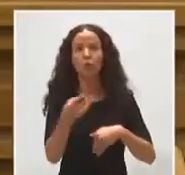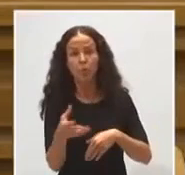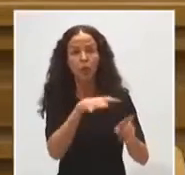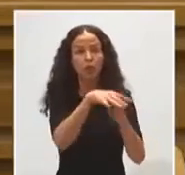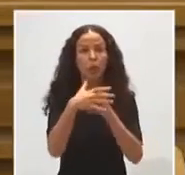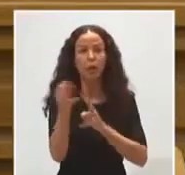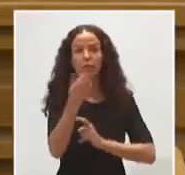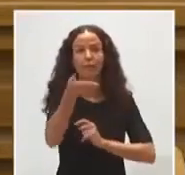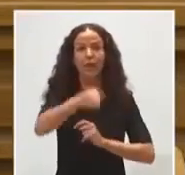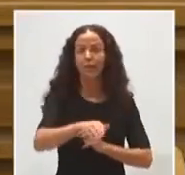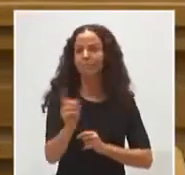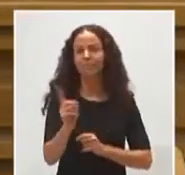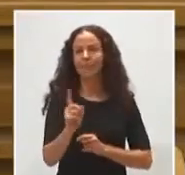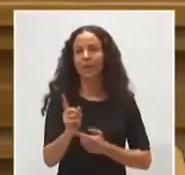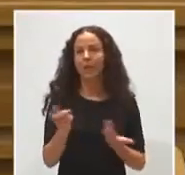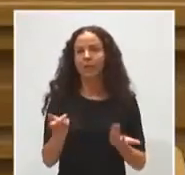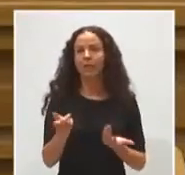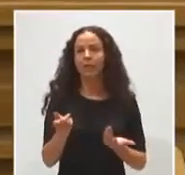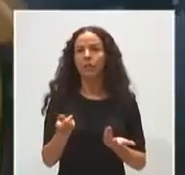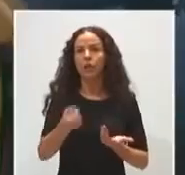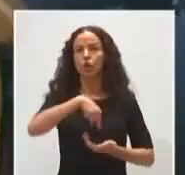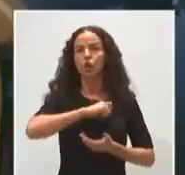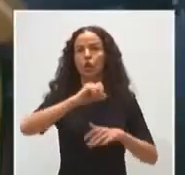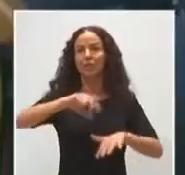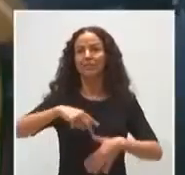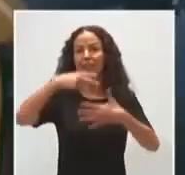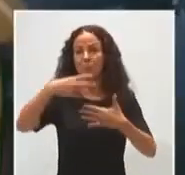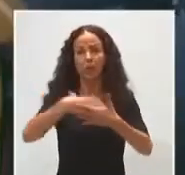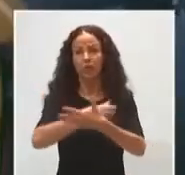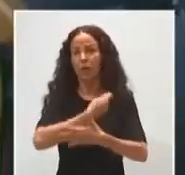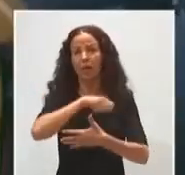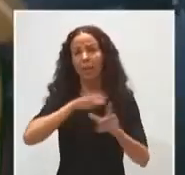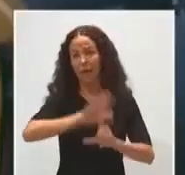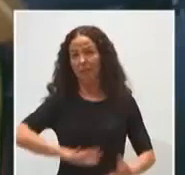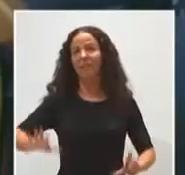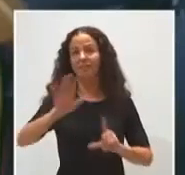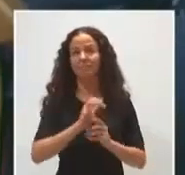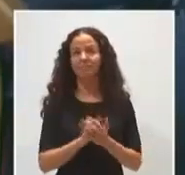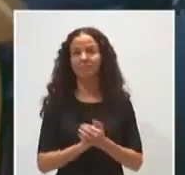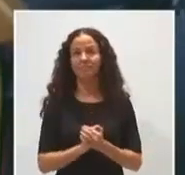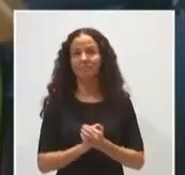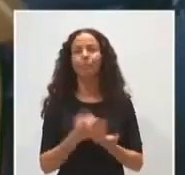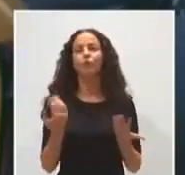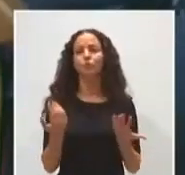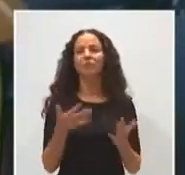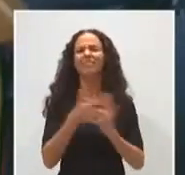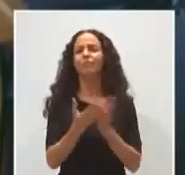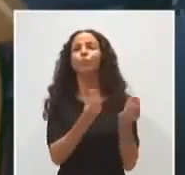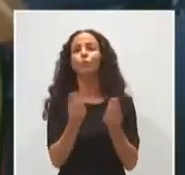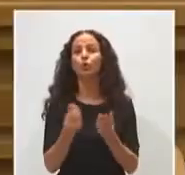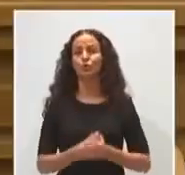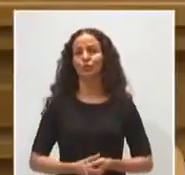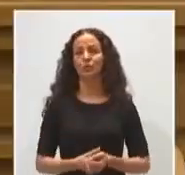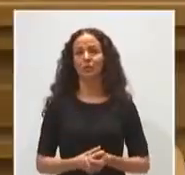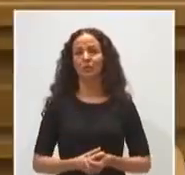banda muy aproximada la de la población séptimos en el conjunto del país pero son muchísimos son